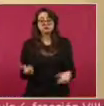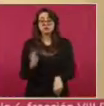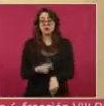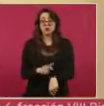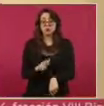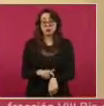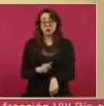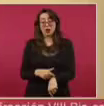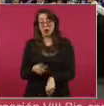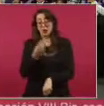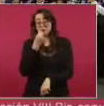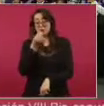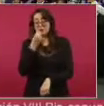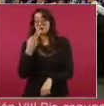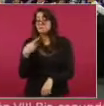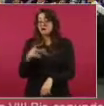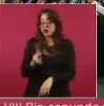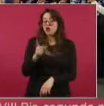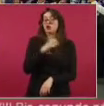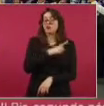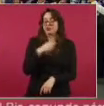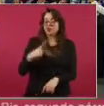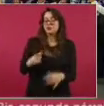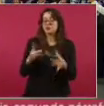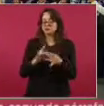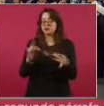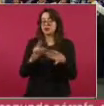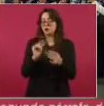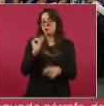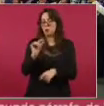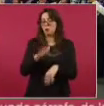de la comida, es importante